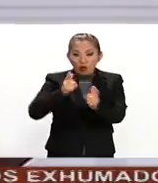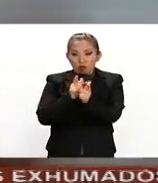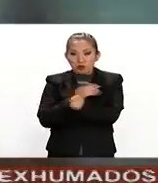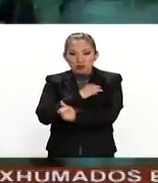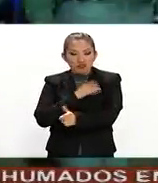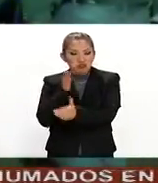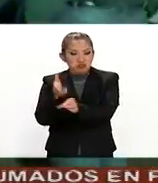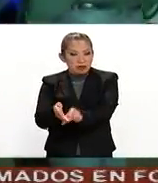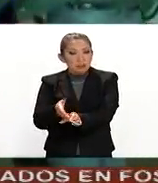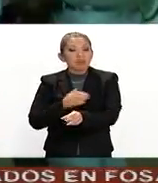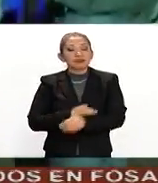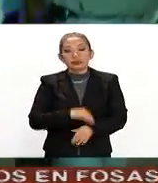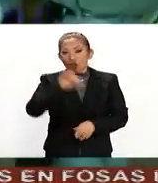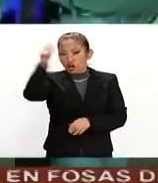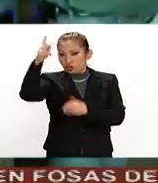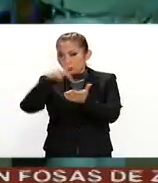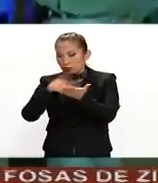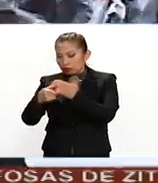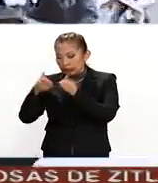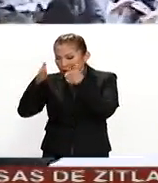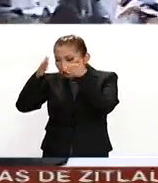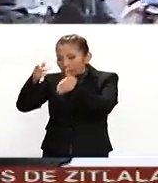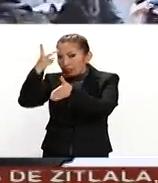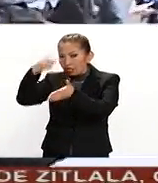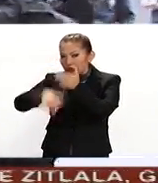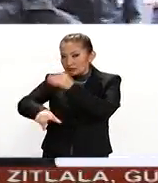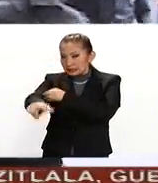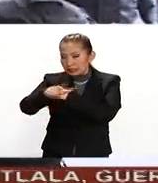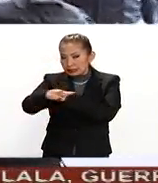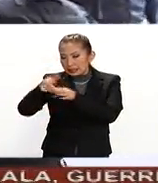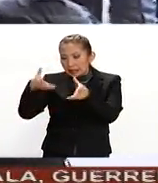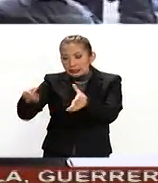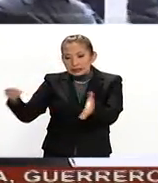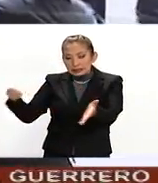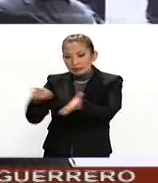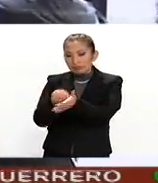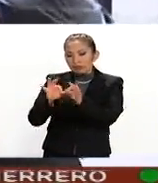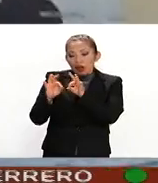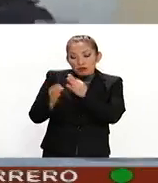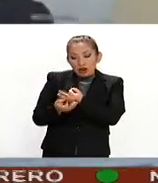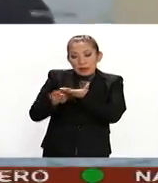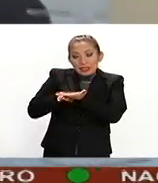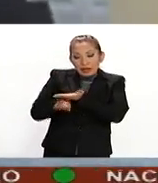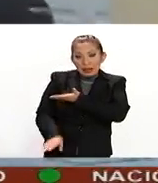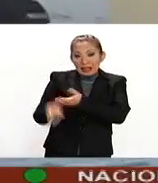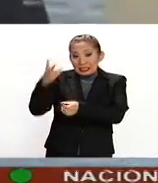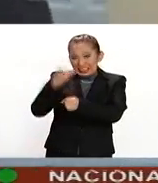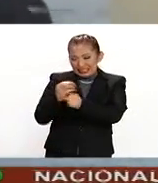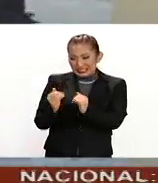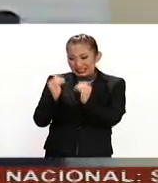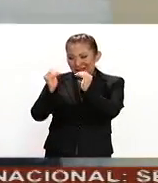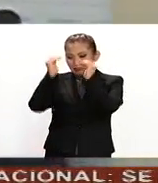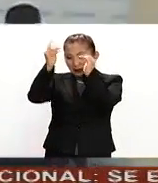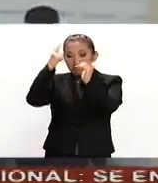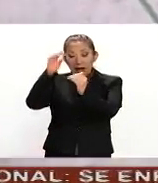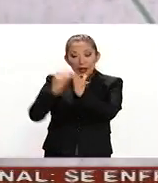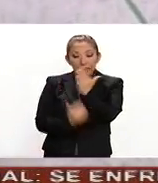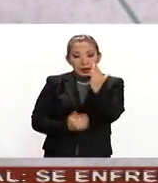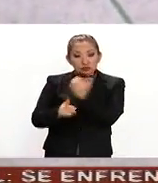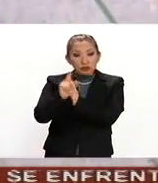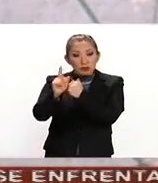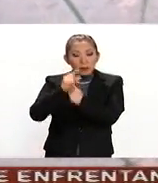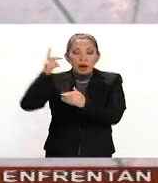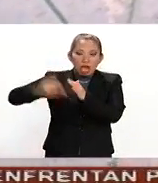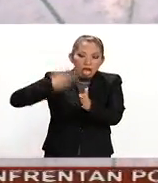delincuencia. Agregó que otro proyecto estratégico para 2017 es implementar el modelo de prevención terciaria con el fin de reducir los riesgos